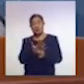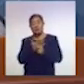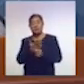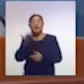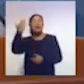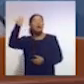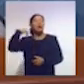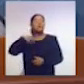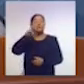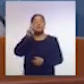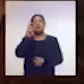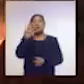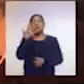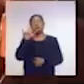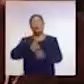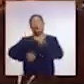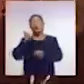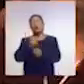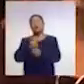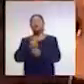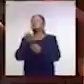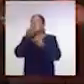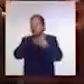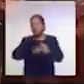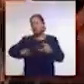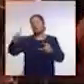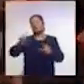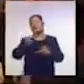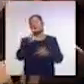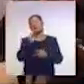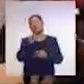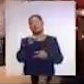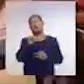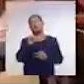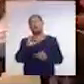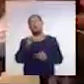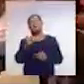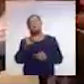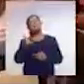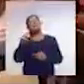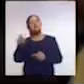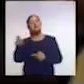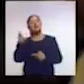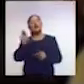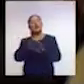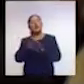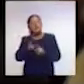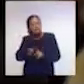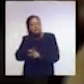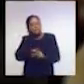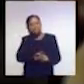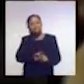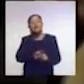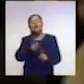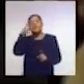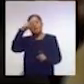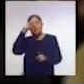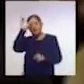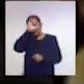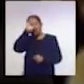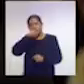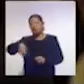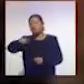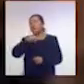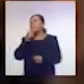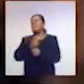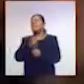años surgió el Sistema Nacional de Investigadores como una alternativa para respaldar a la comunidad científica, primero como un estímulo salarial